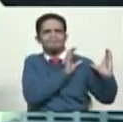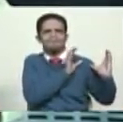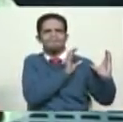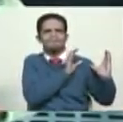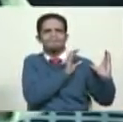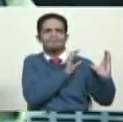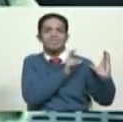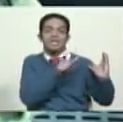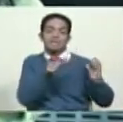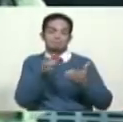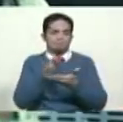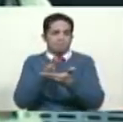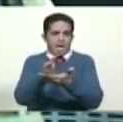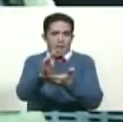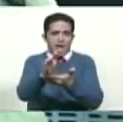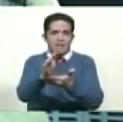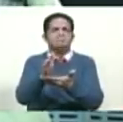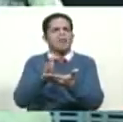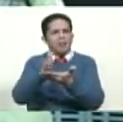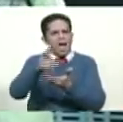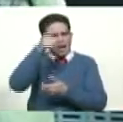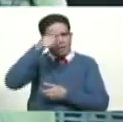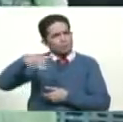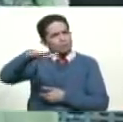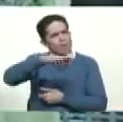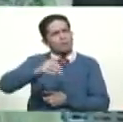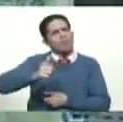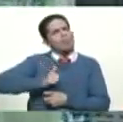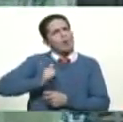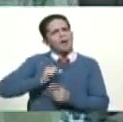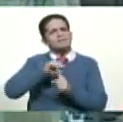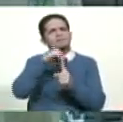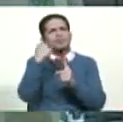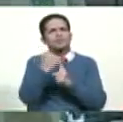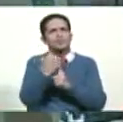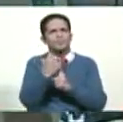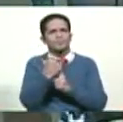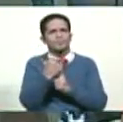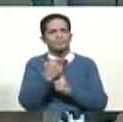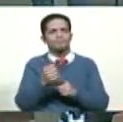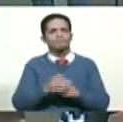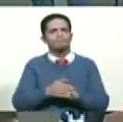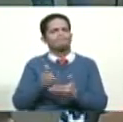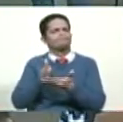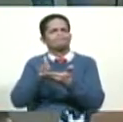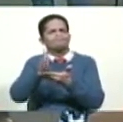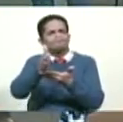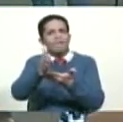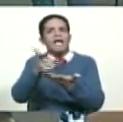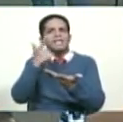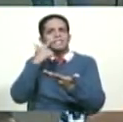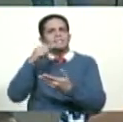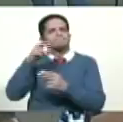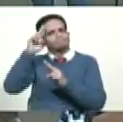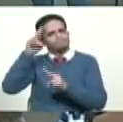ser leales a nuestro pueblo en cualquier circunstancia, a ser leales a nuestra historia